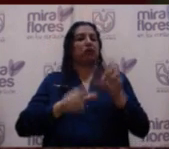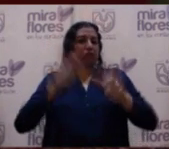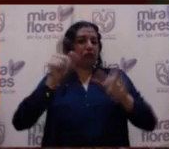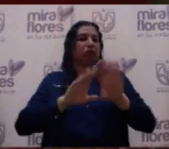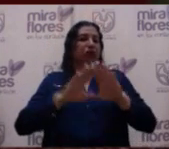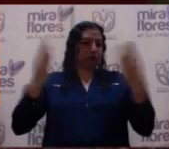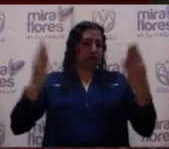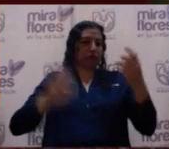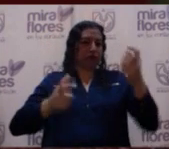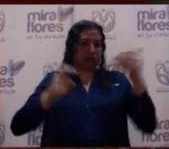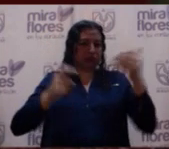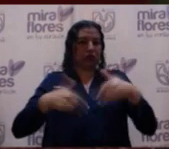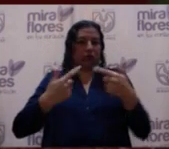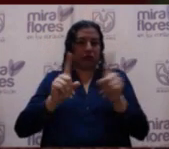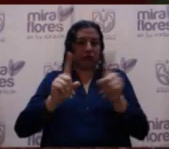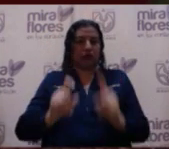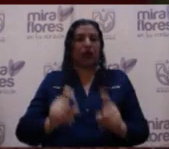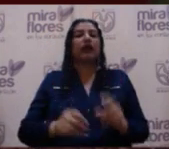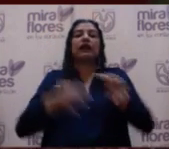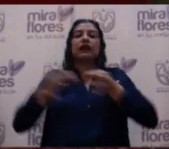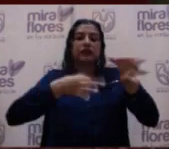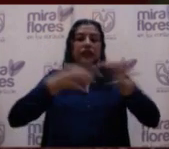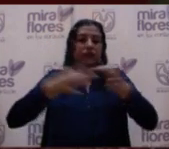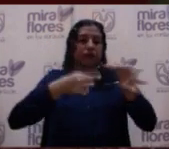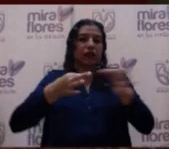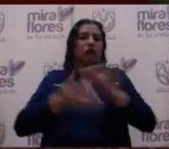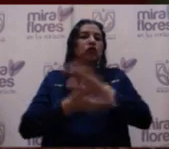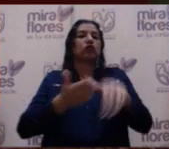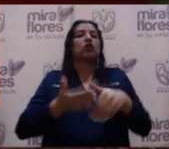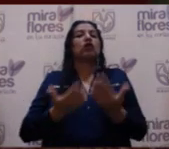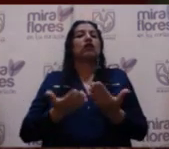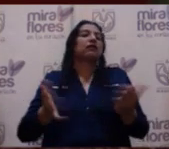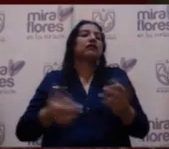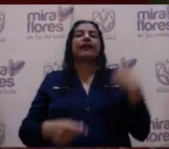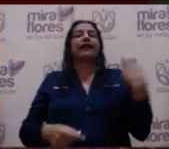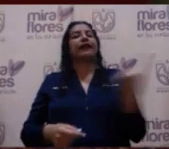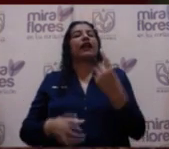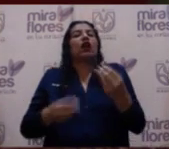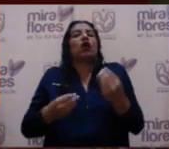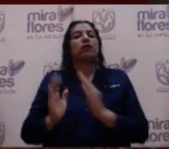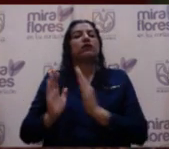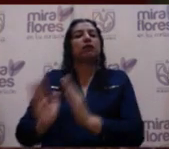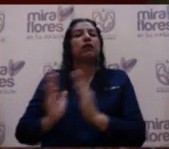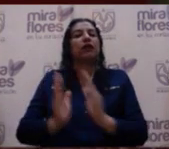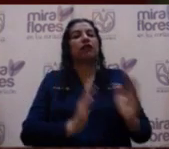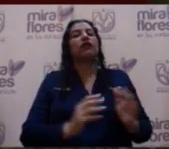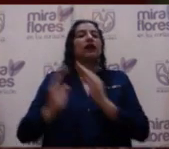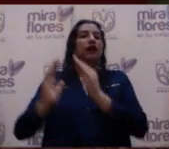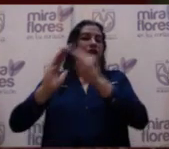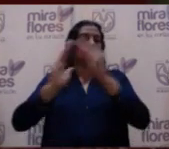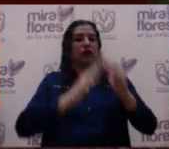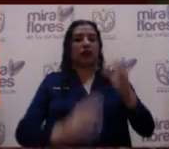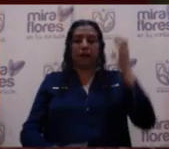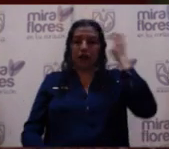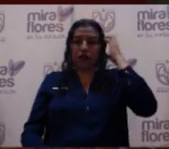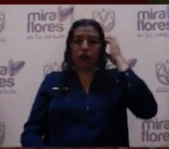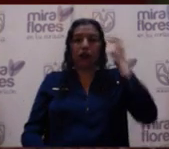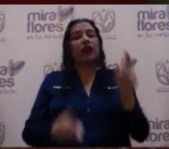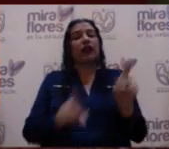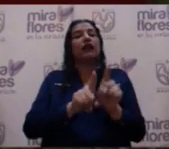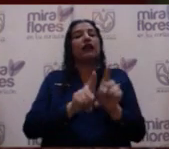público, se explicó las cosas que se vienen haciendo en general y cómo se planifica la ciudad de Miraflores, y